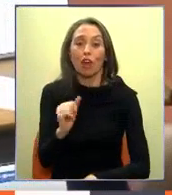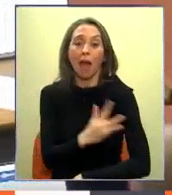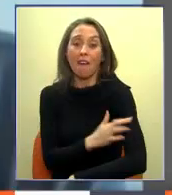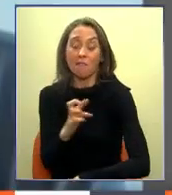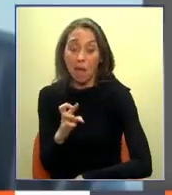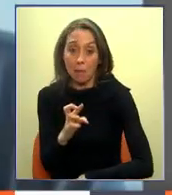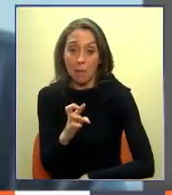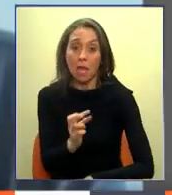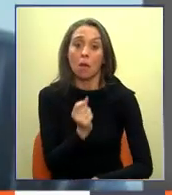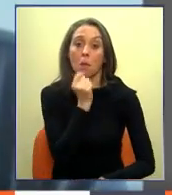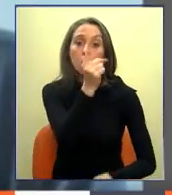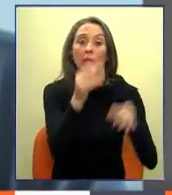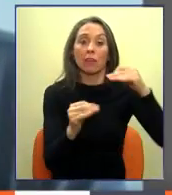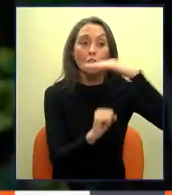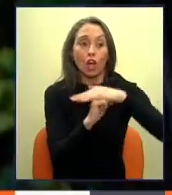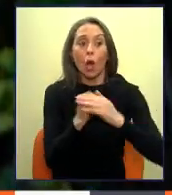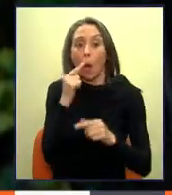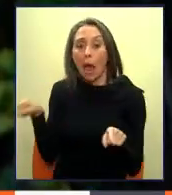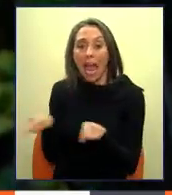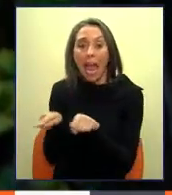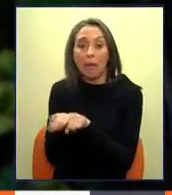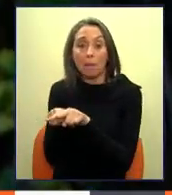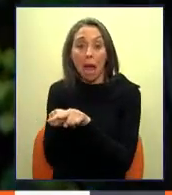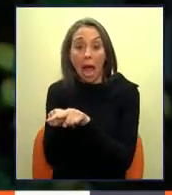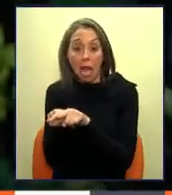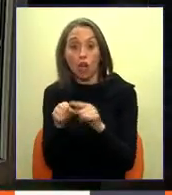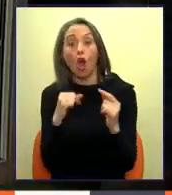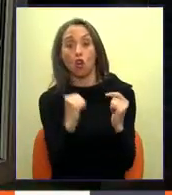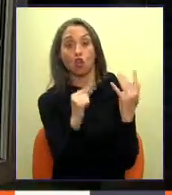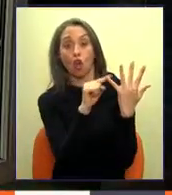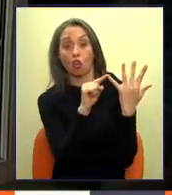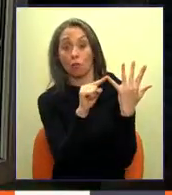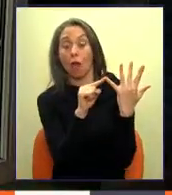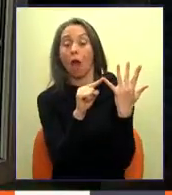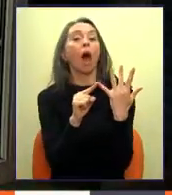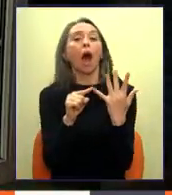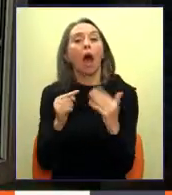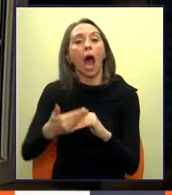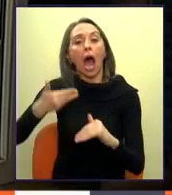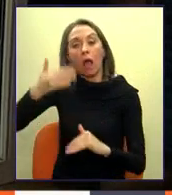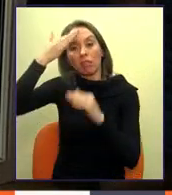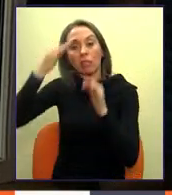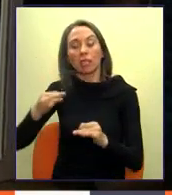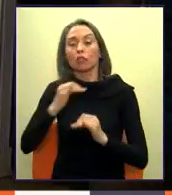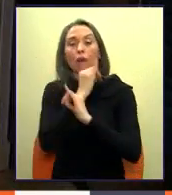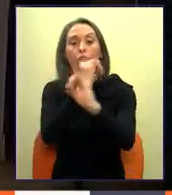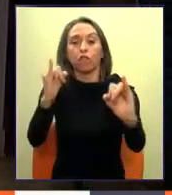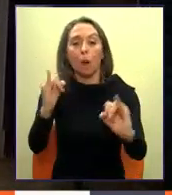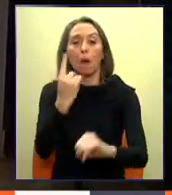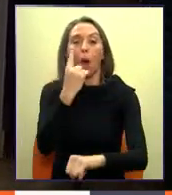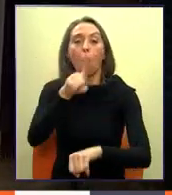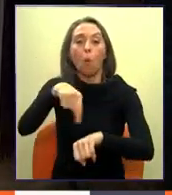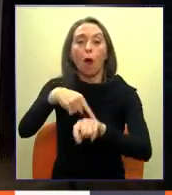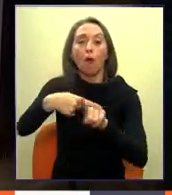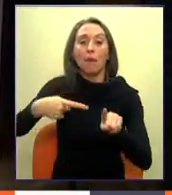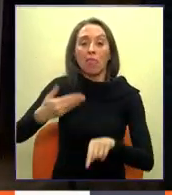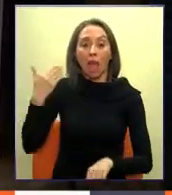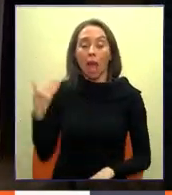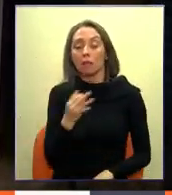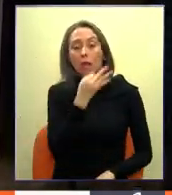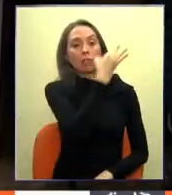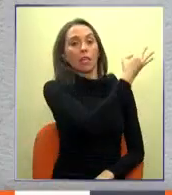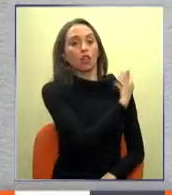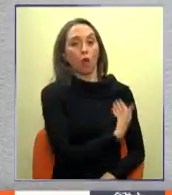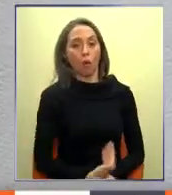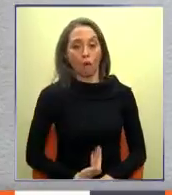entre ellos su hermano adelantó su determinación una hora y media antes de su anuncio lo habría comunicado al gobierno y a su